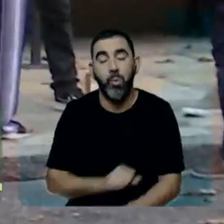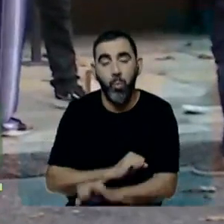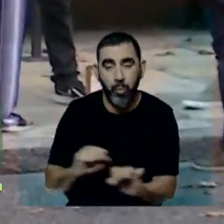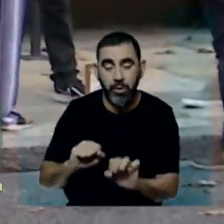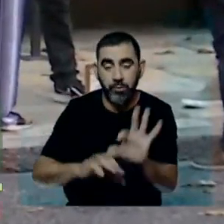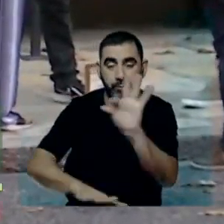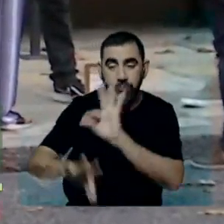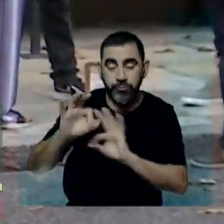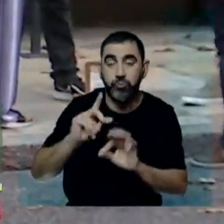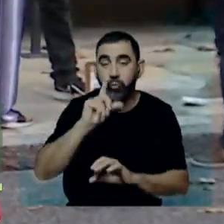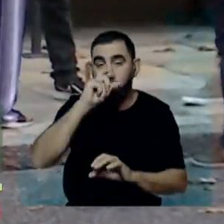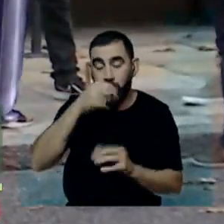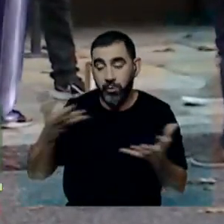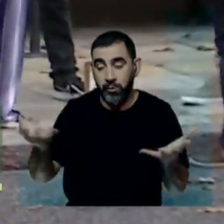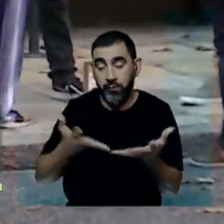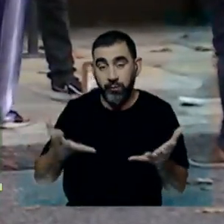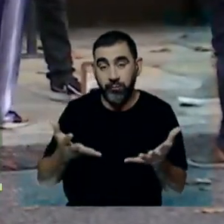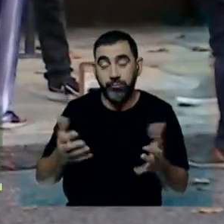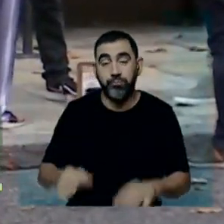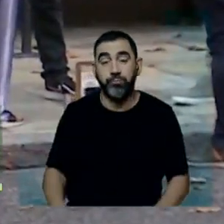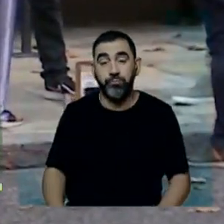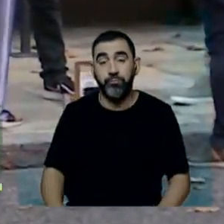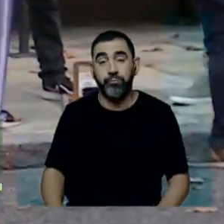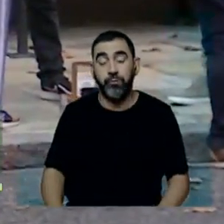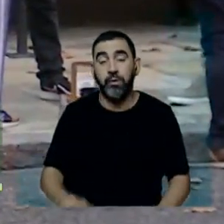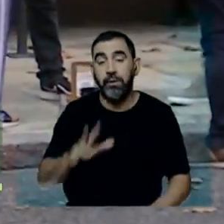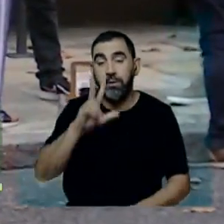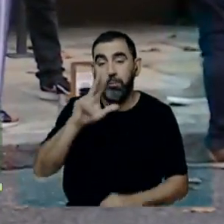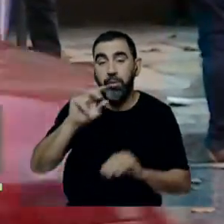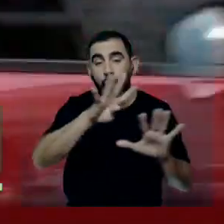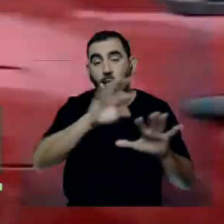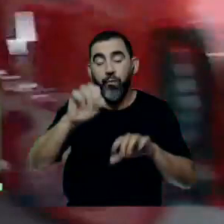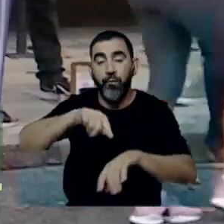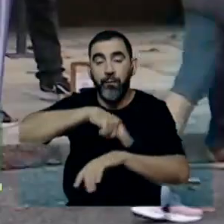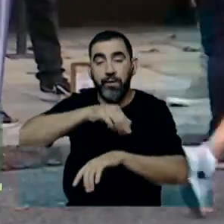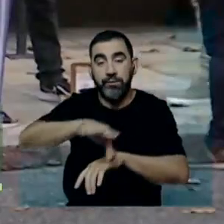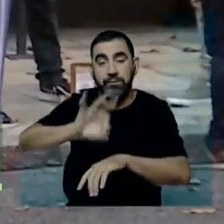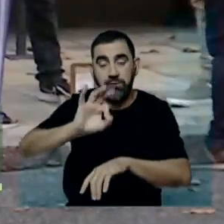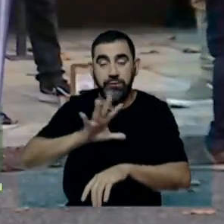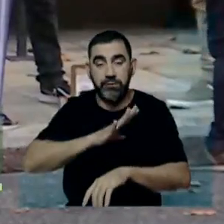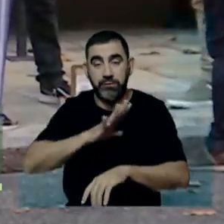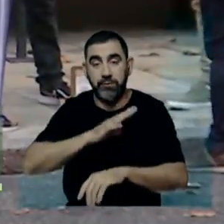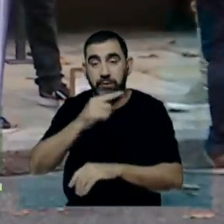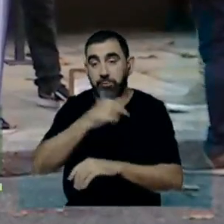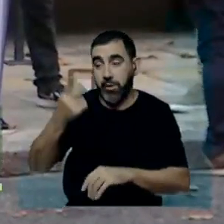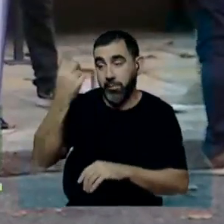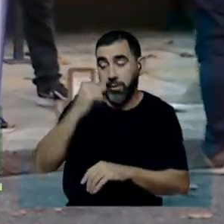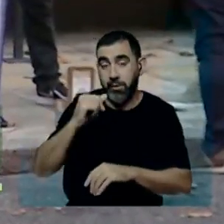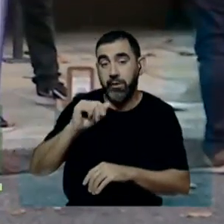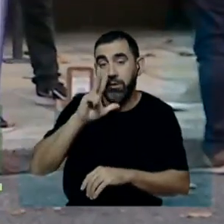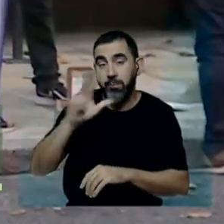esas opciones. Montevideo en este momento para este acto eleccionario tiene 3.900 horas para designar y la semana pasada se